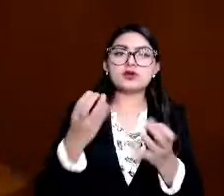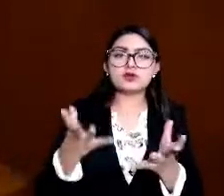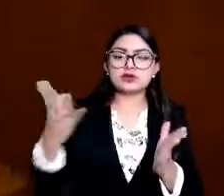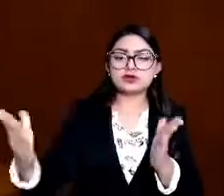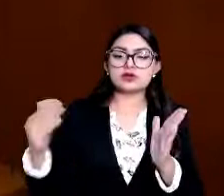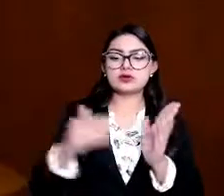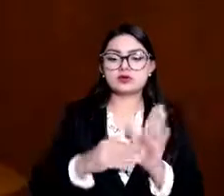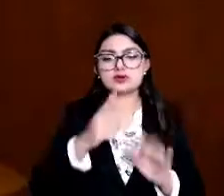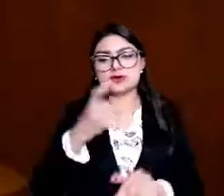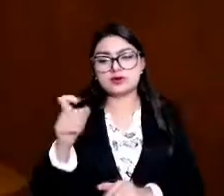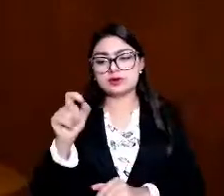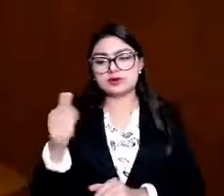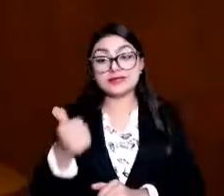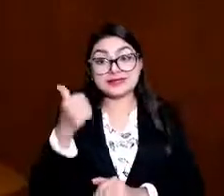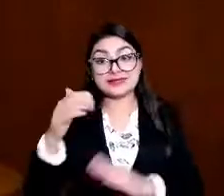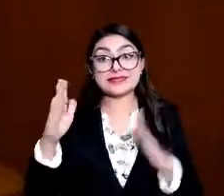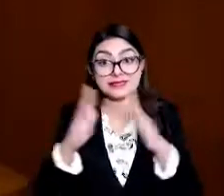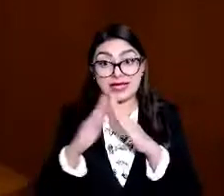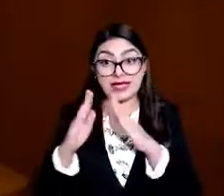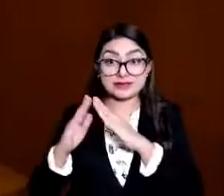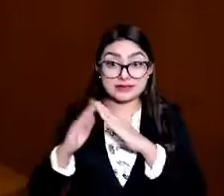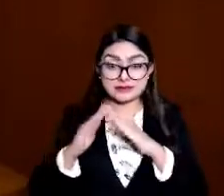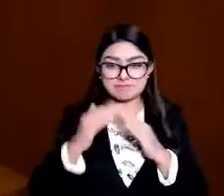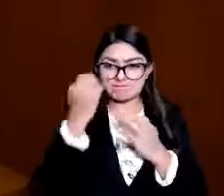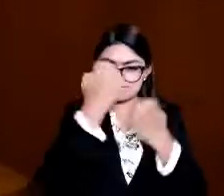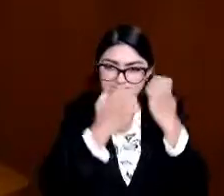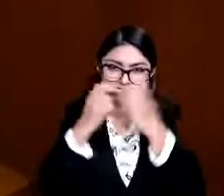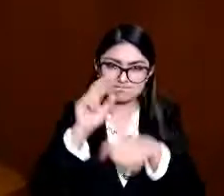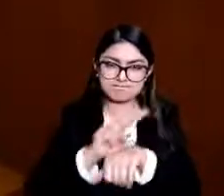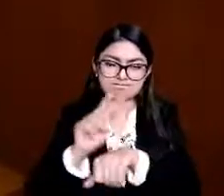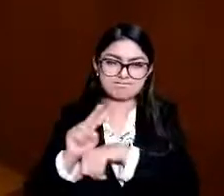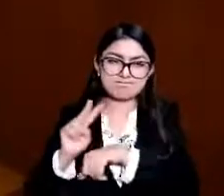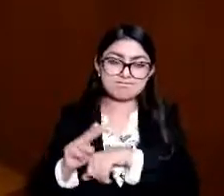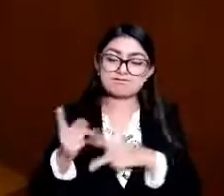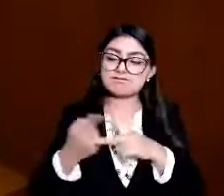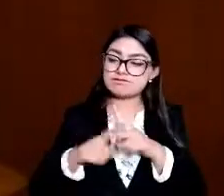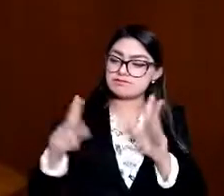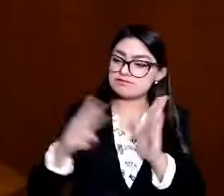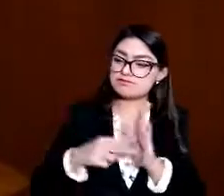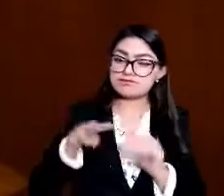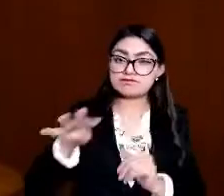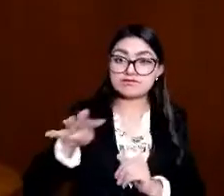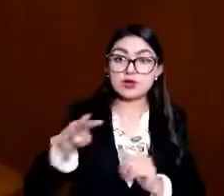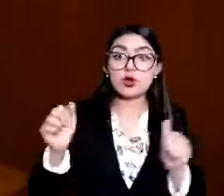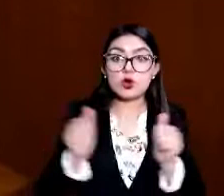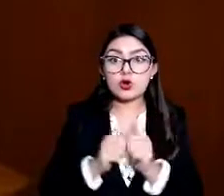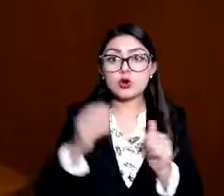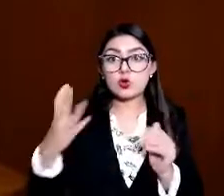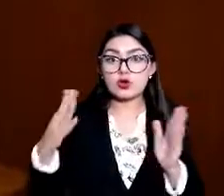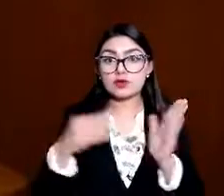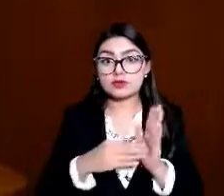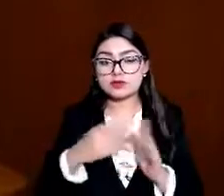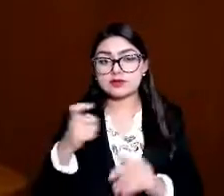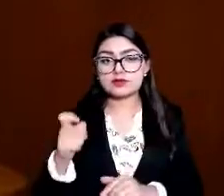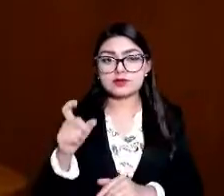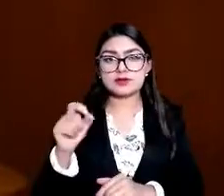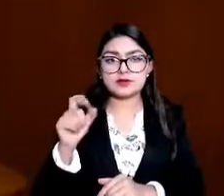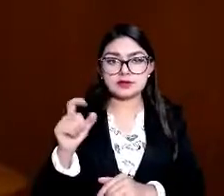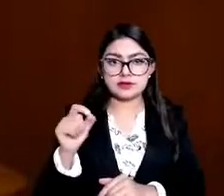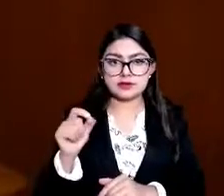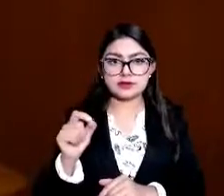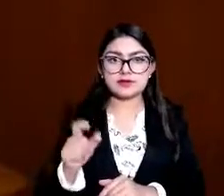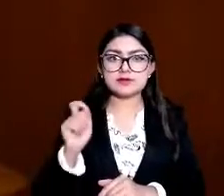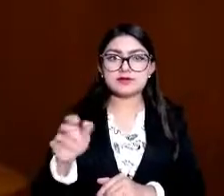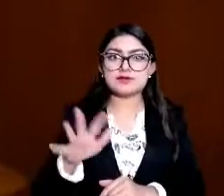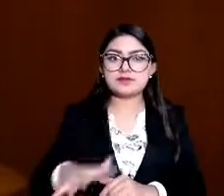5.126 casas. Se inició en el 2019 con 4.055 viviendas en el fraccionamiento Héroes Chalco 3.